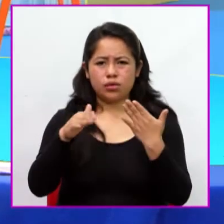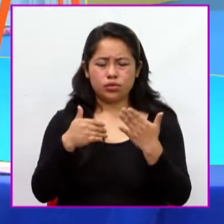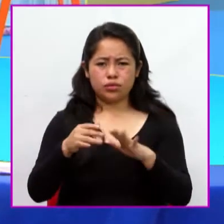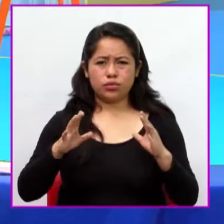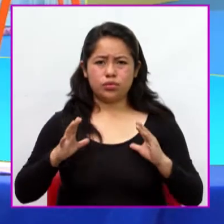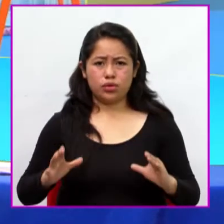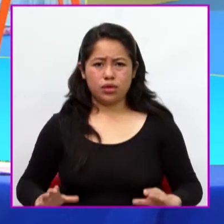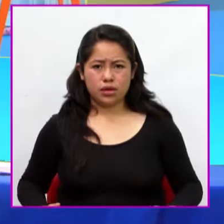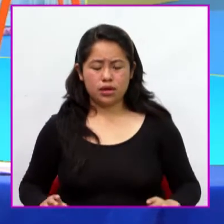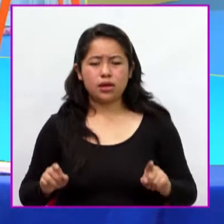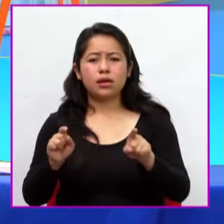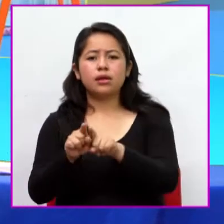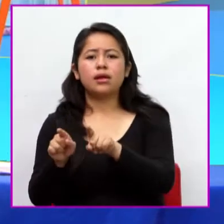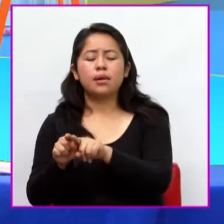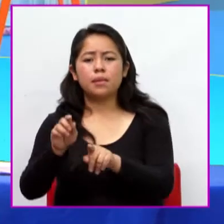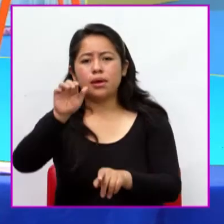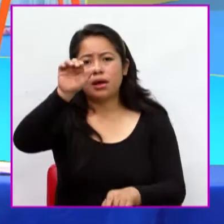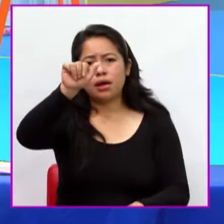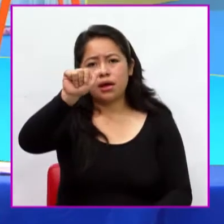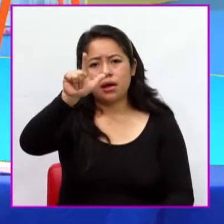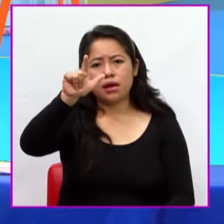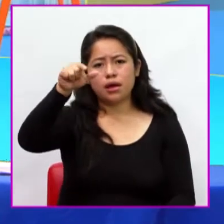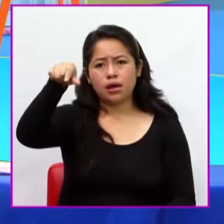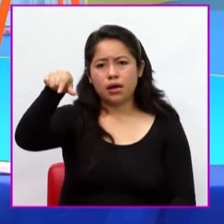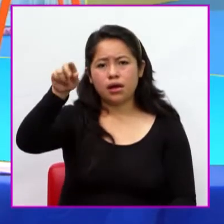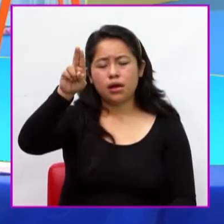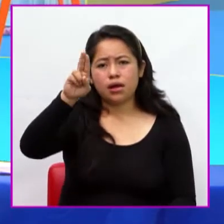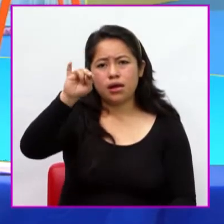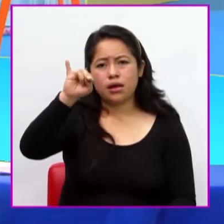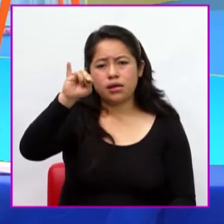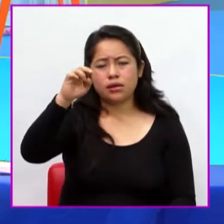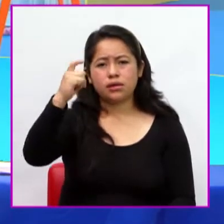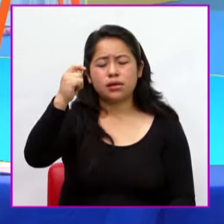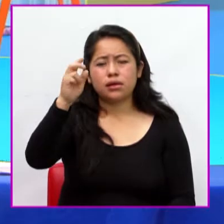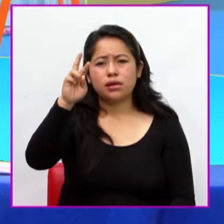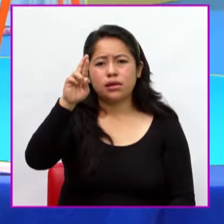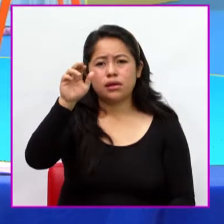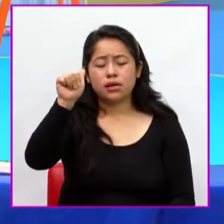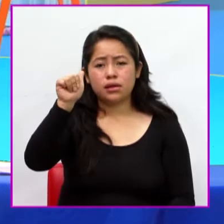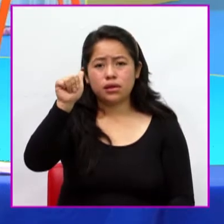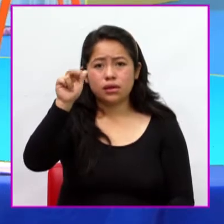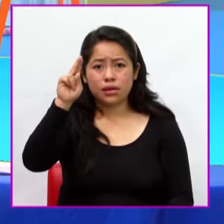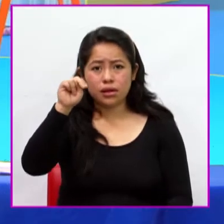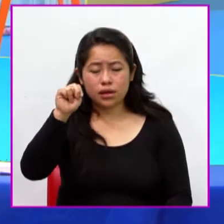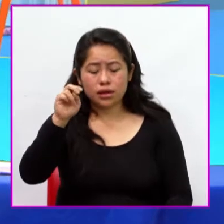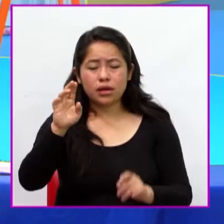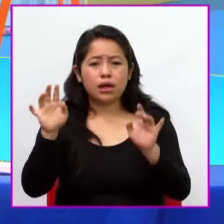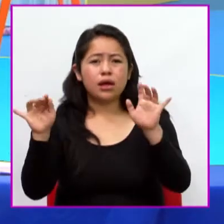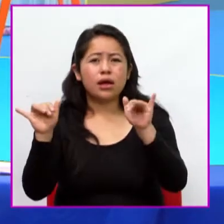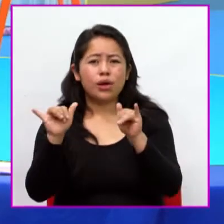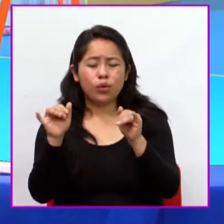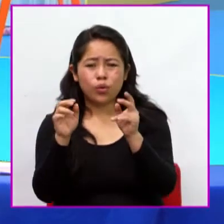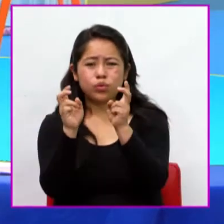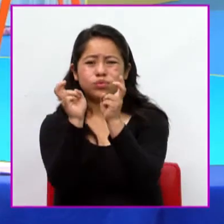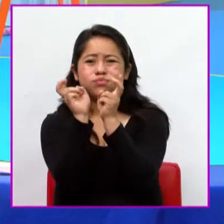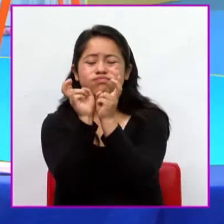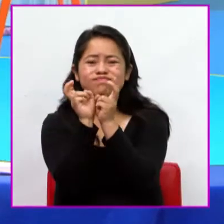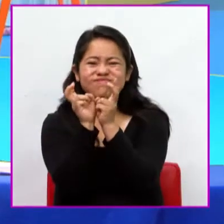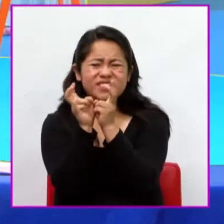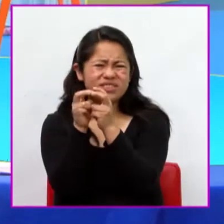cancerígenas. Está bien, escucharon, cancerígenas, causa cáncer, el fumar cigarrillo causa